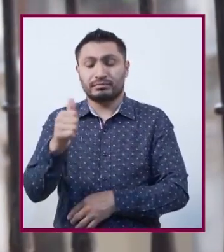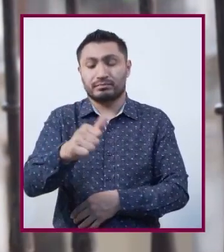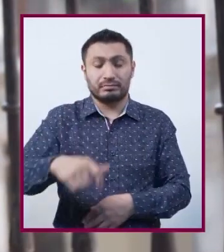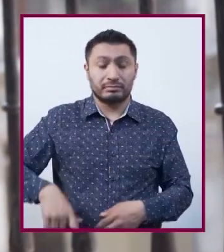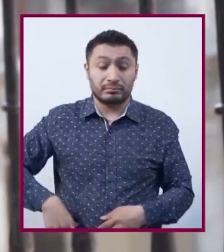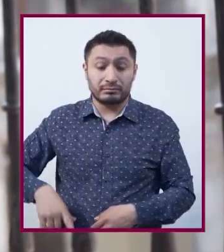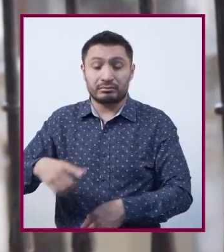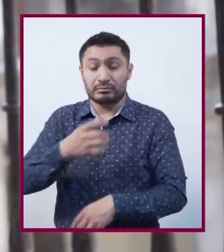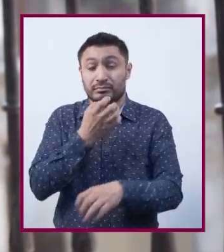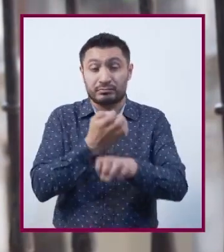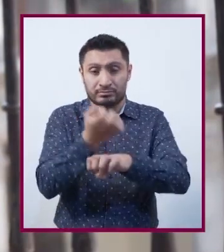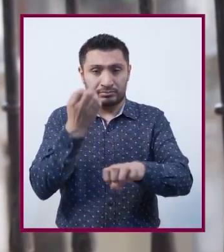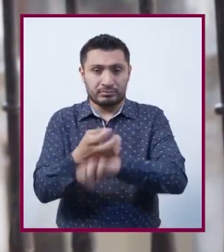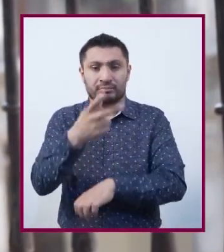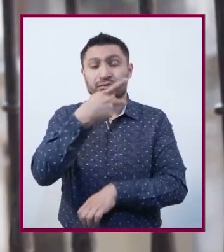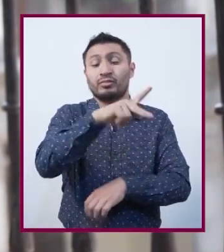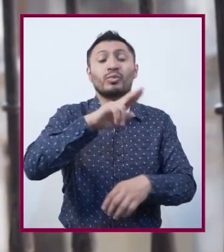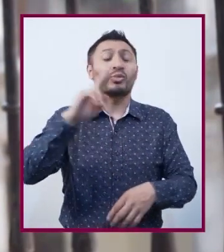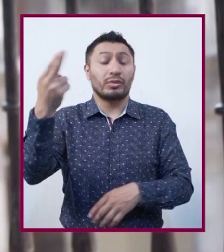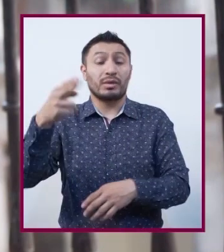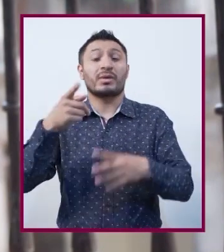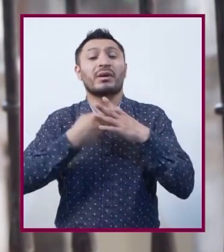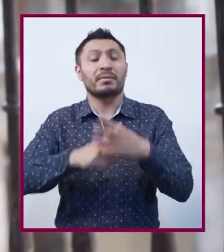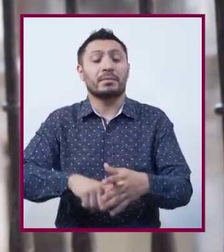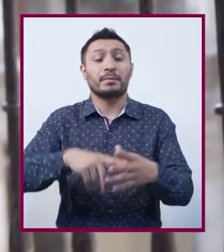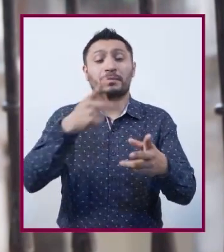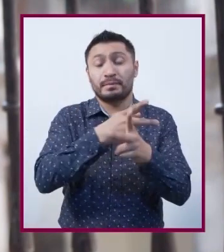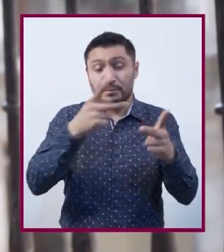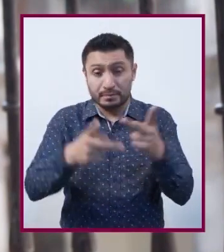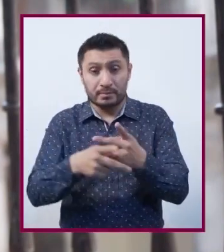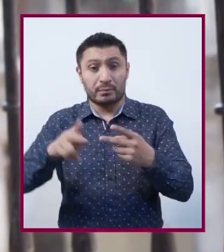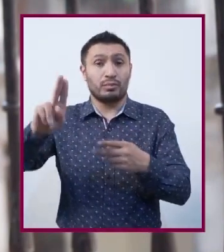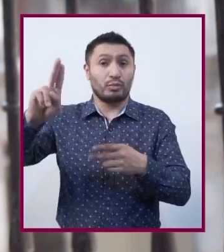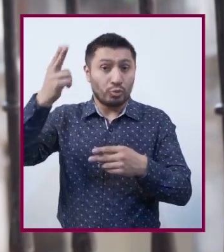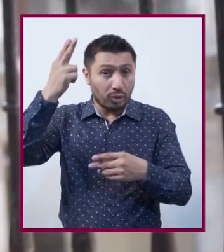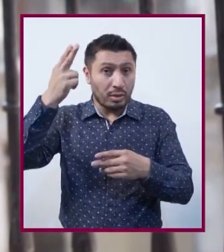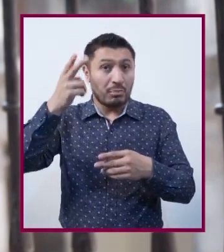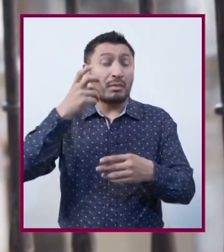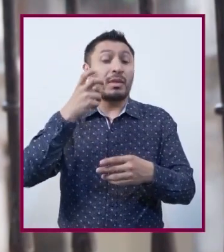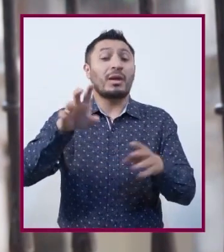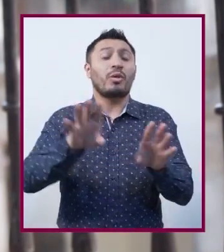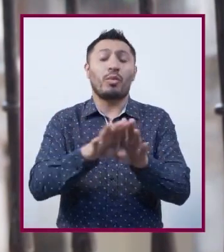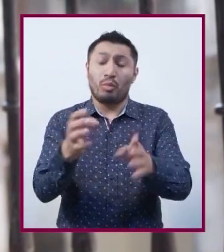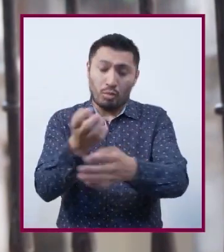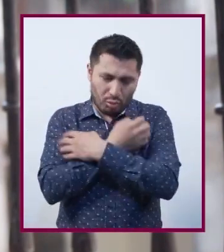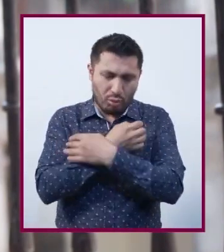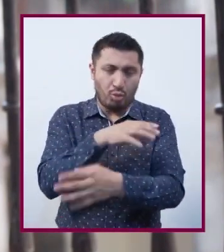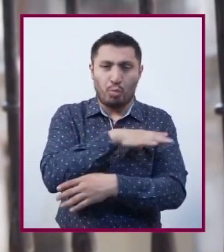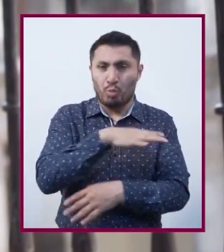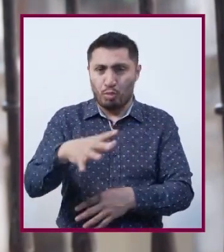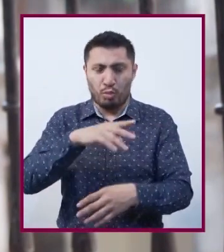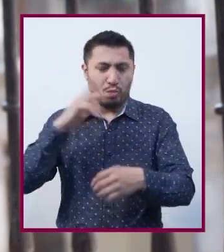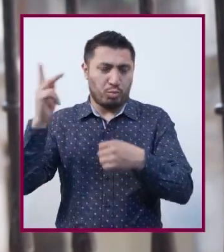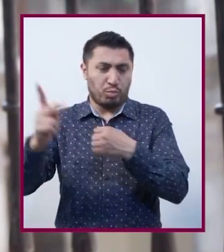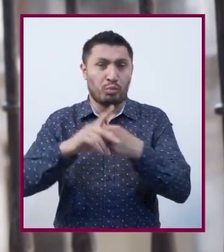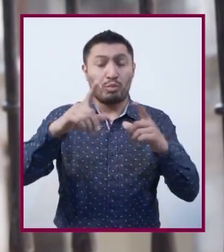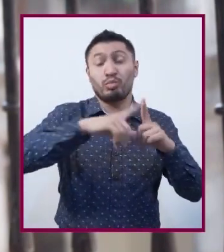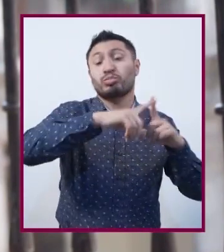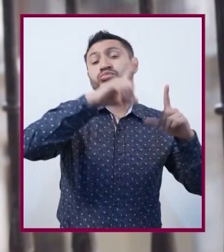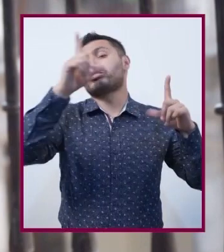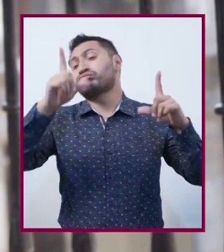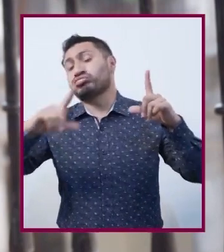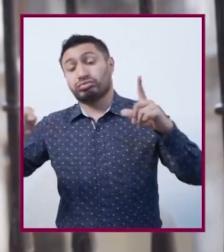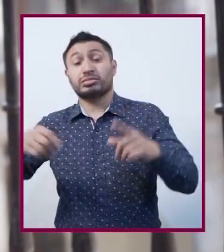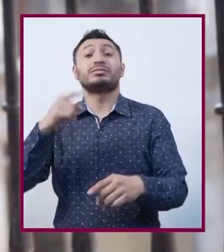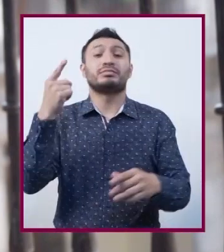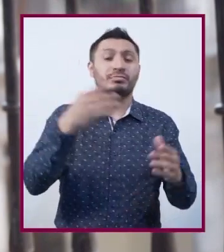cada estado funda su propia universidad y surgen entonces bachilleratos universitarios de educación